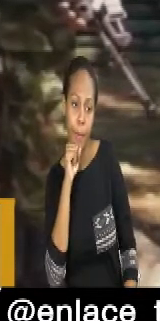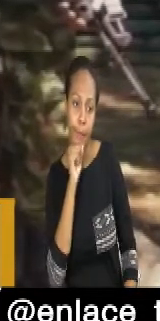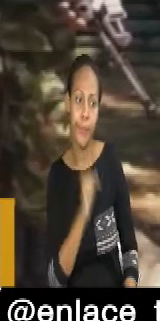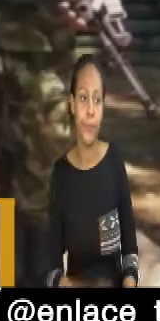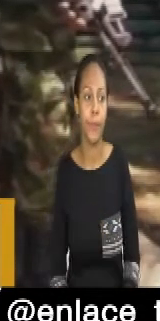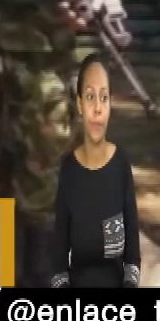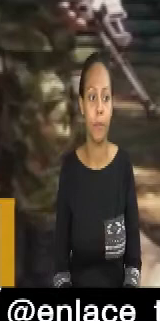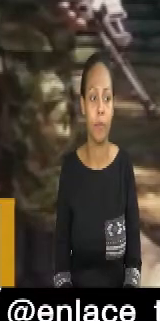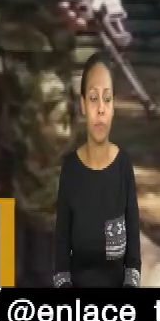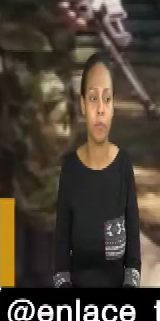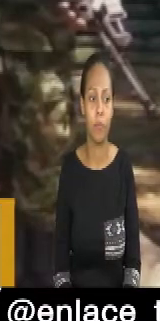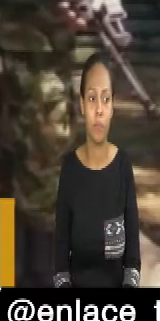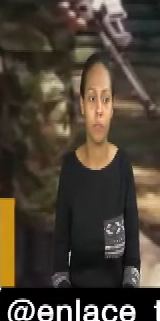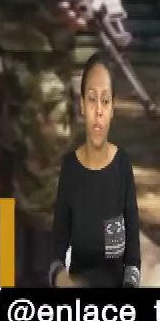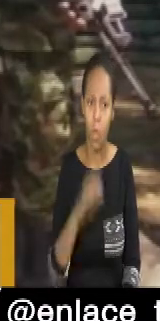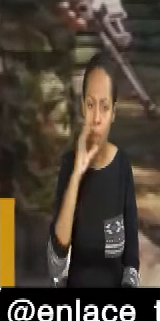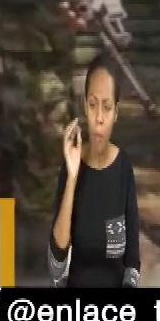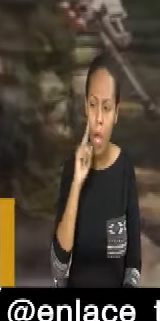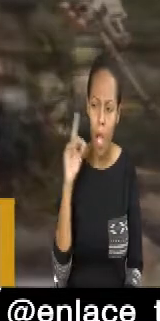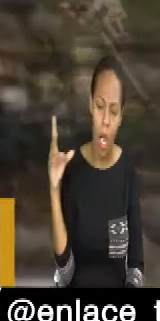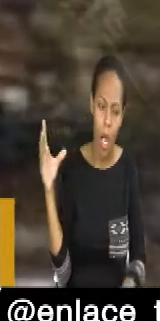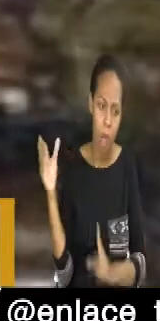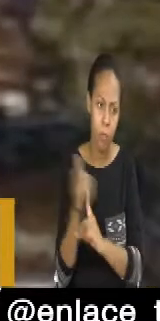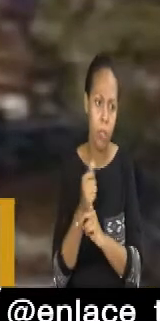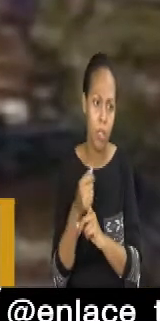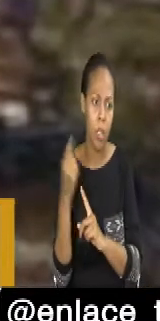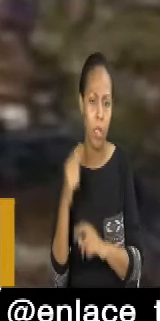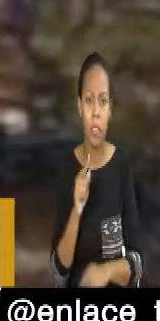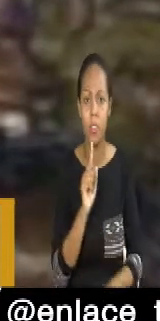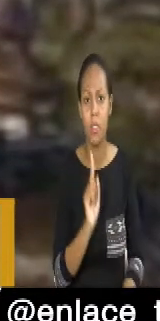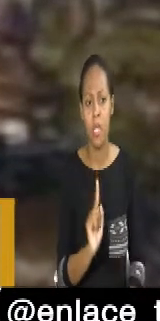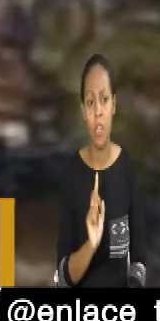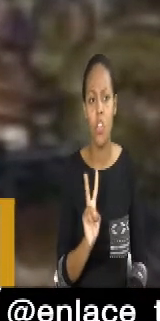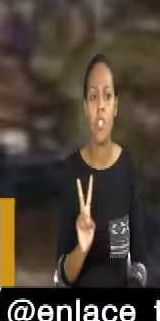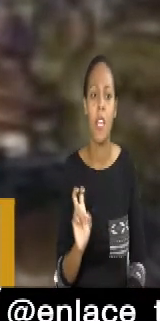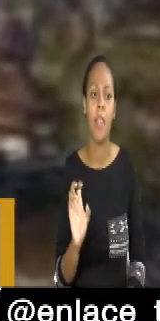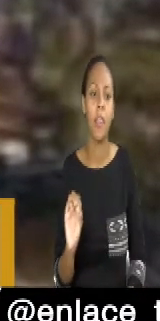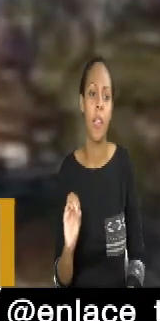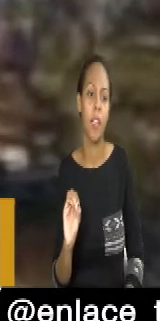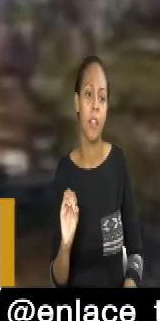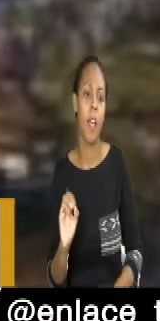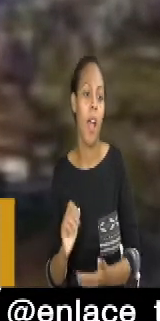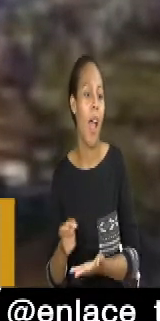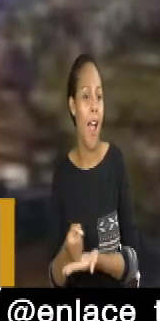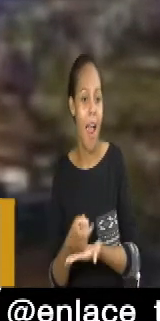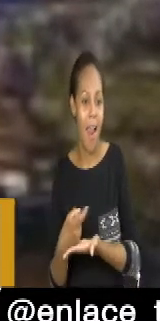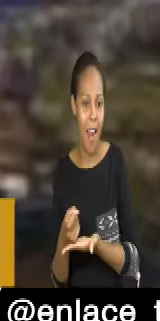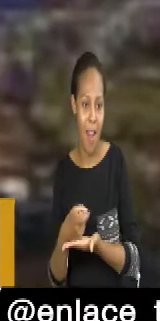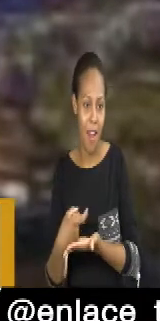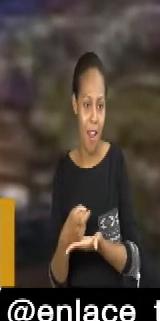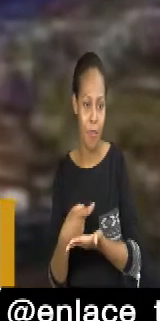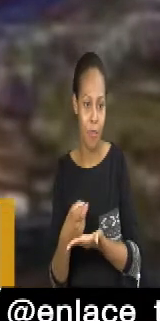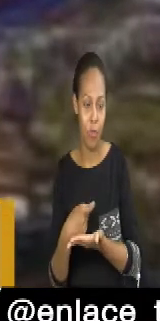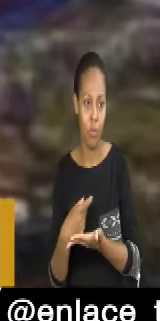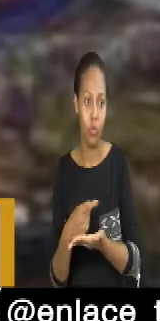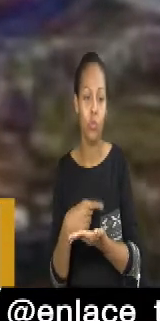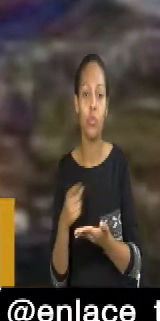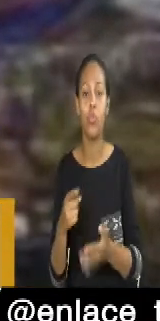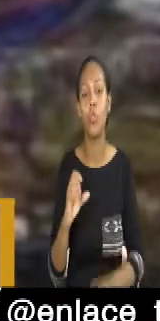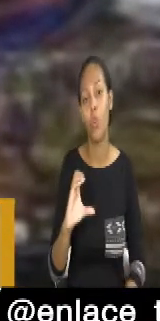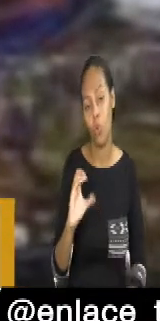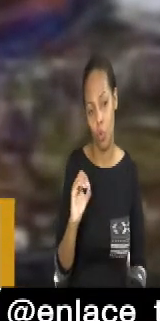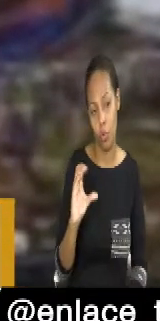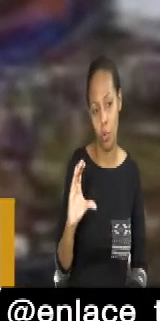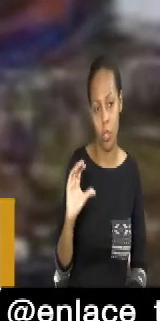A este hombre le fueron hallados 170 gramos de pasta de base de coca listos para ser distribuidos en la zona de Barranca Bermeja y su área de